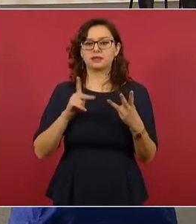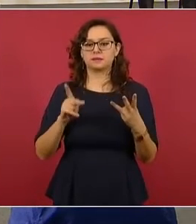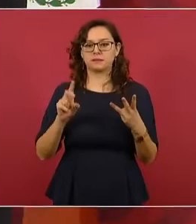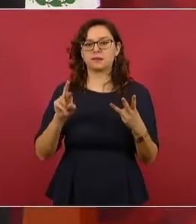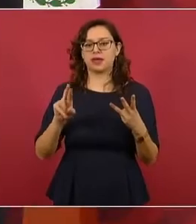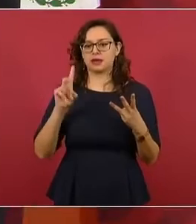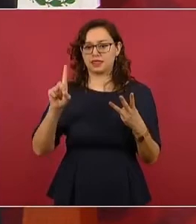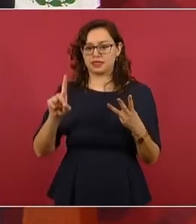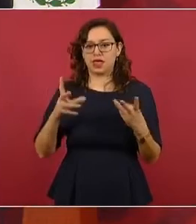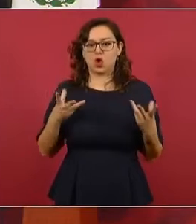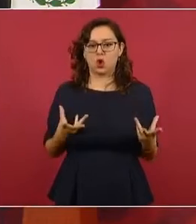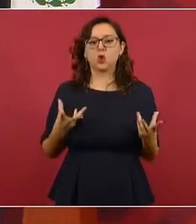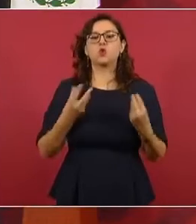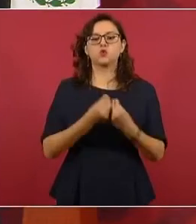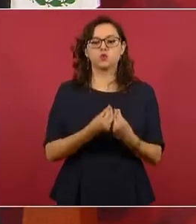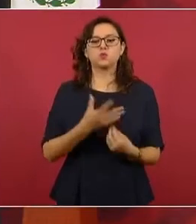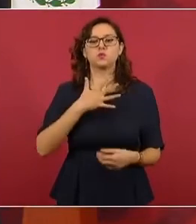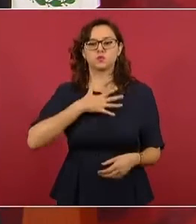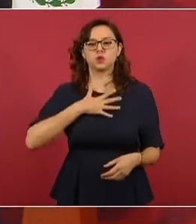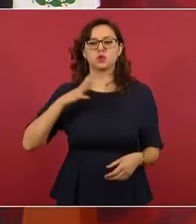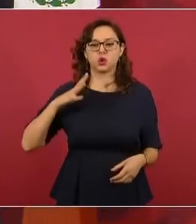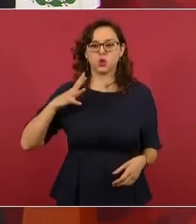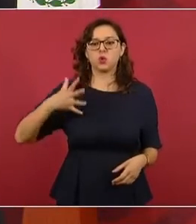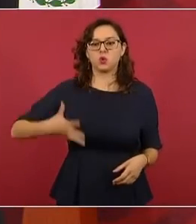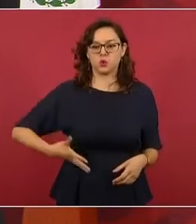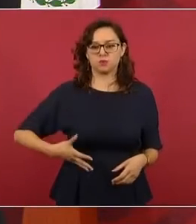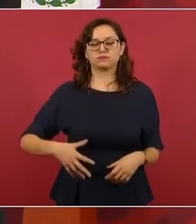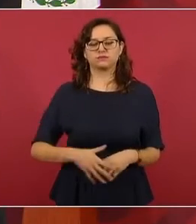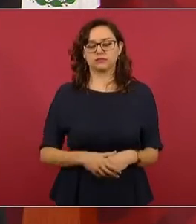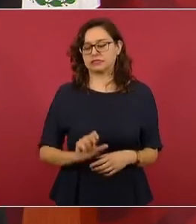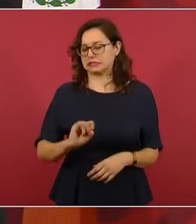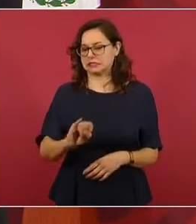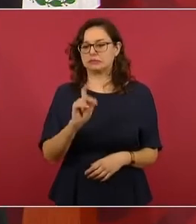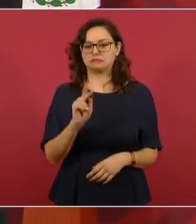Un orgullo